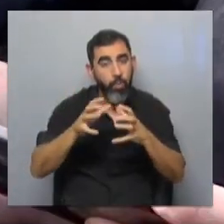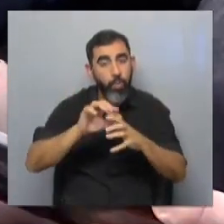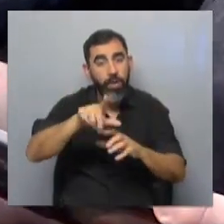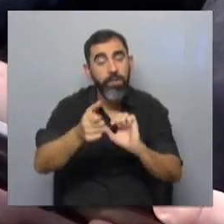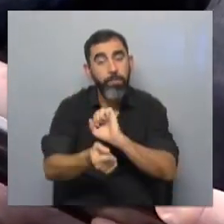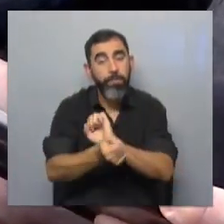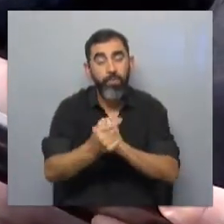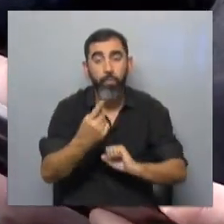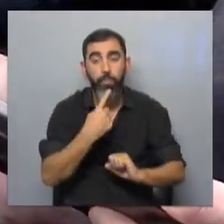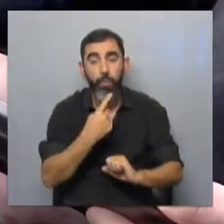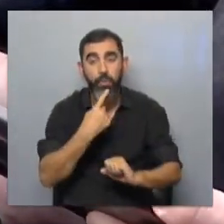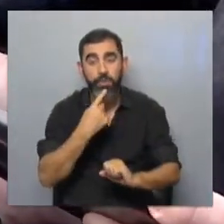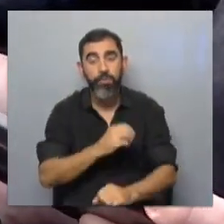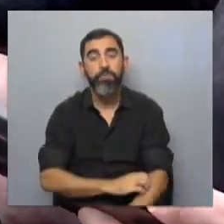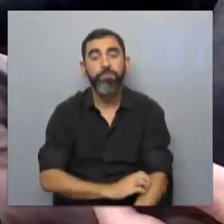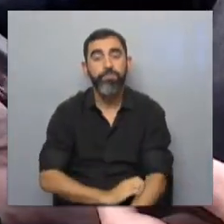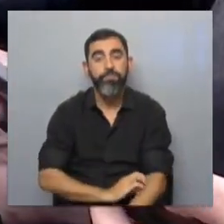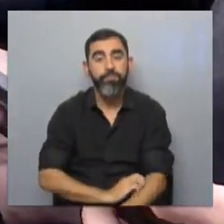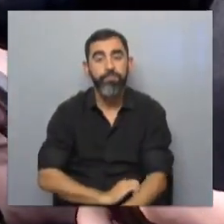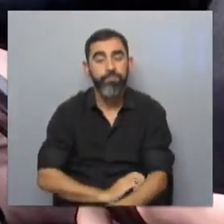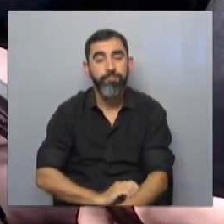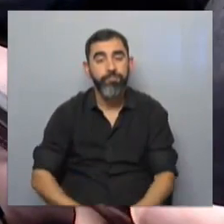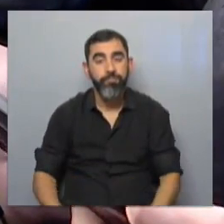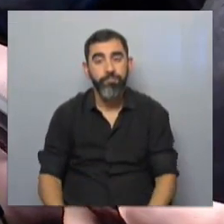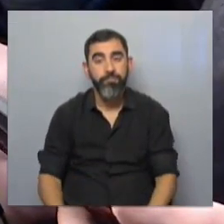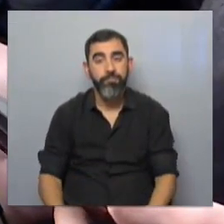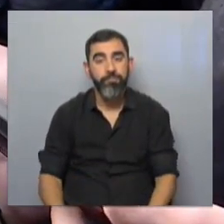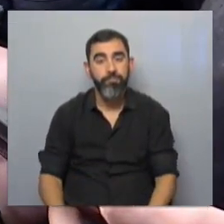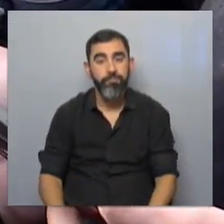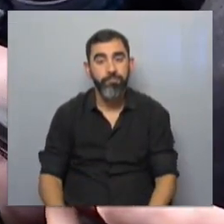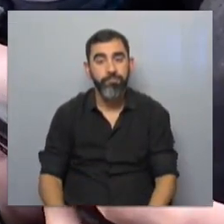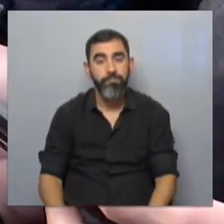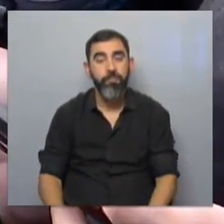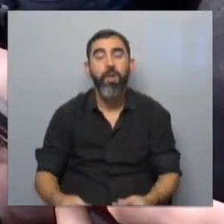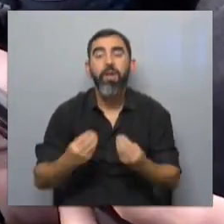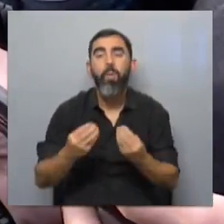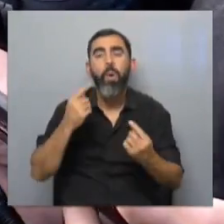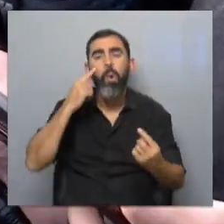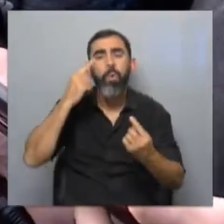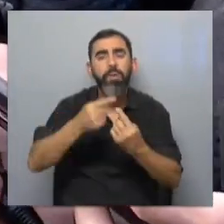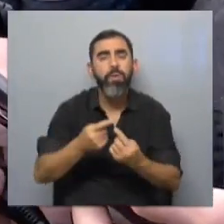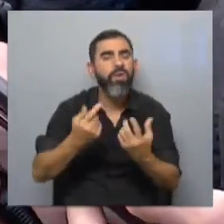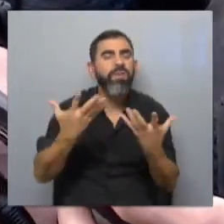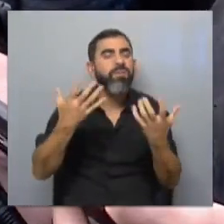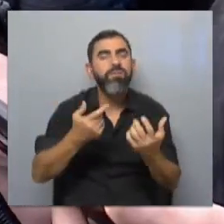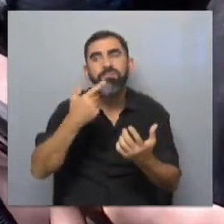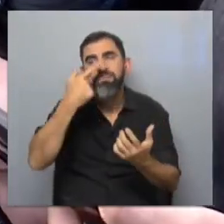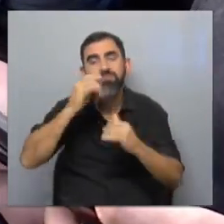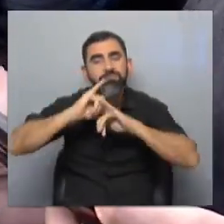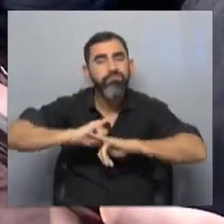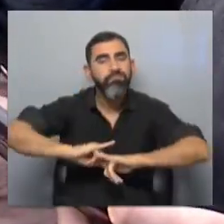expresas políticas y hemos llegado, digamos, a comprender qué las anima, qué quieren que transmita ese